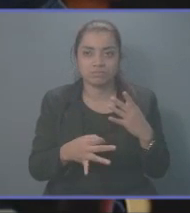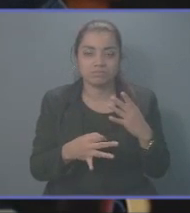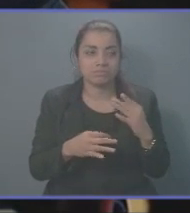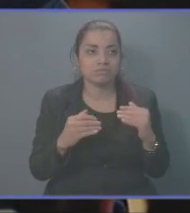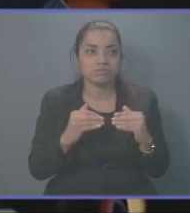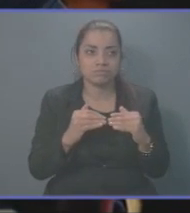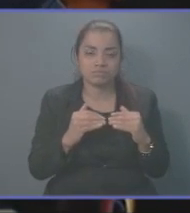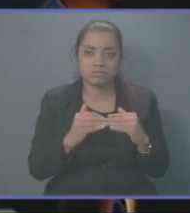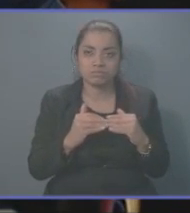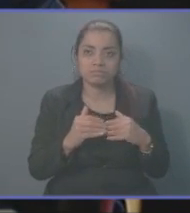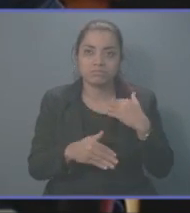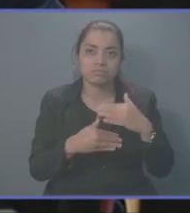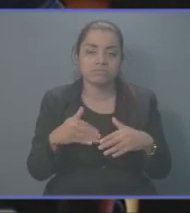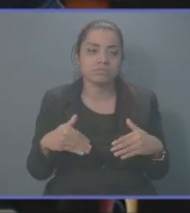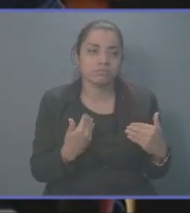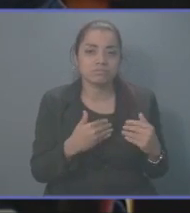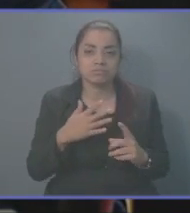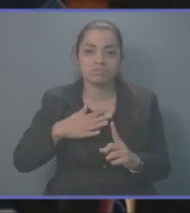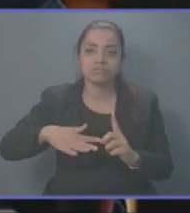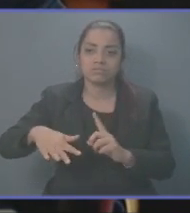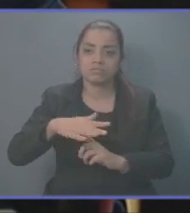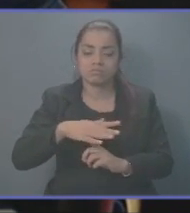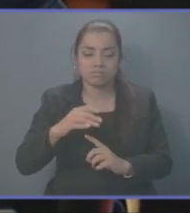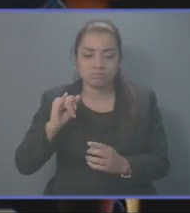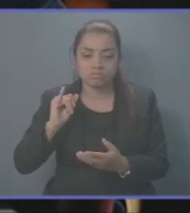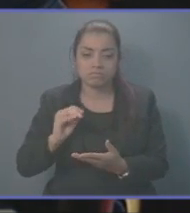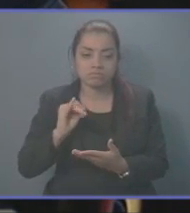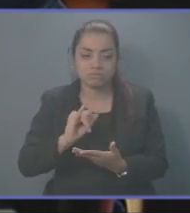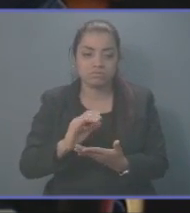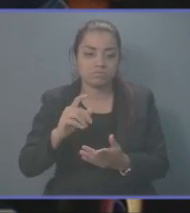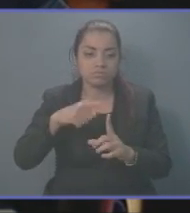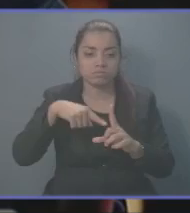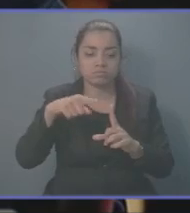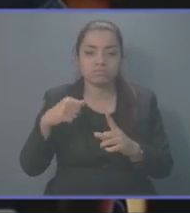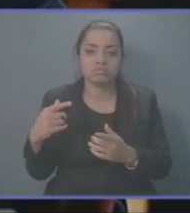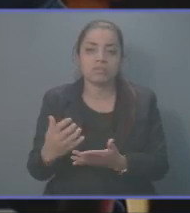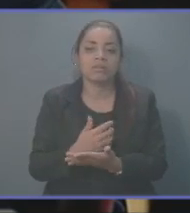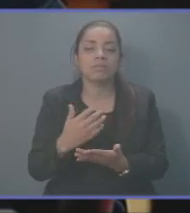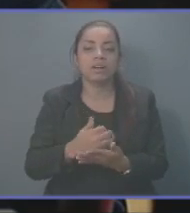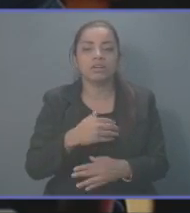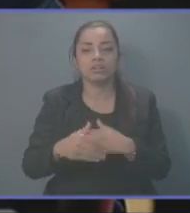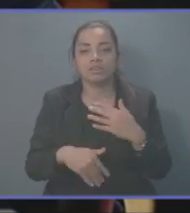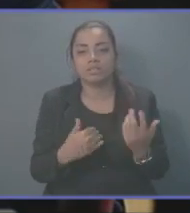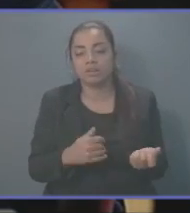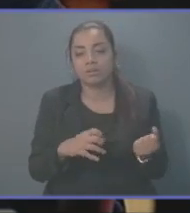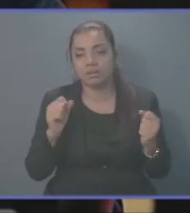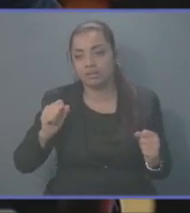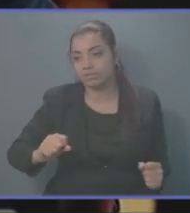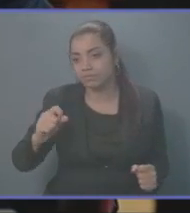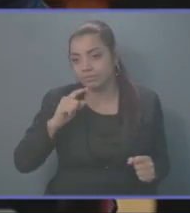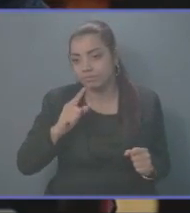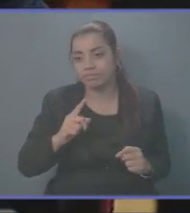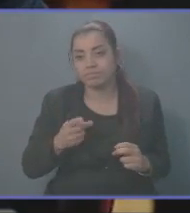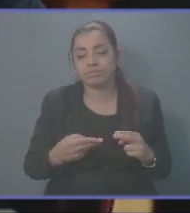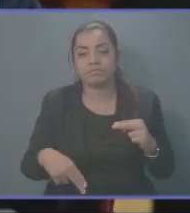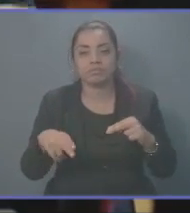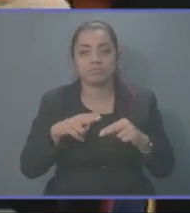mismos regularicen su situación tributaria con el fisco de la República sin el cobro de multas, intereses ni recargos.